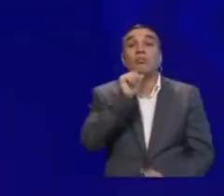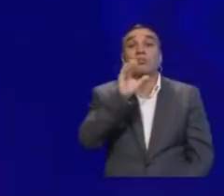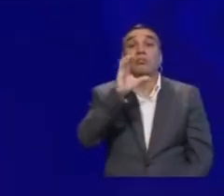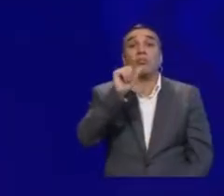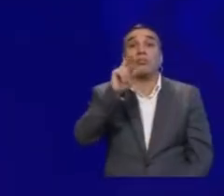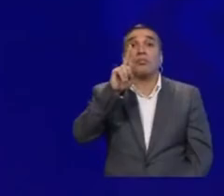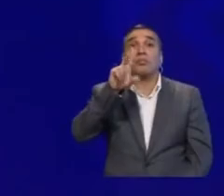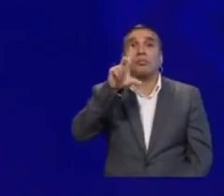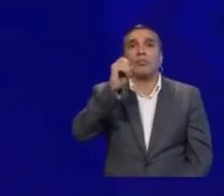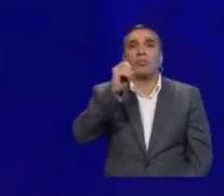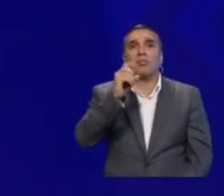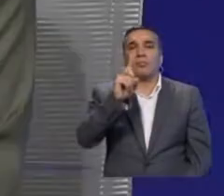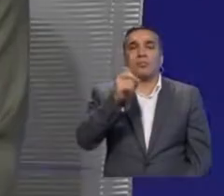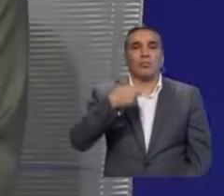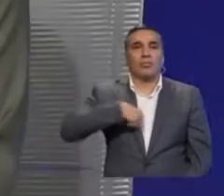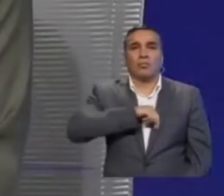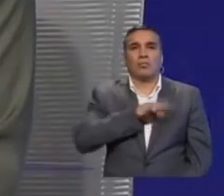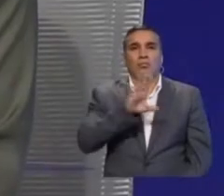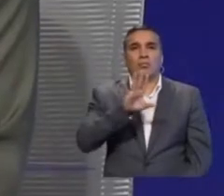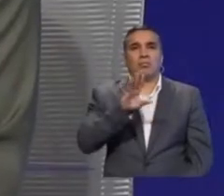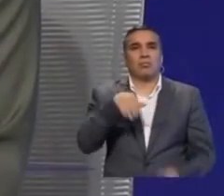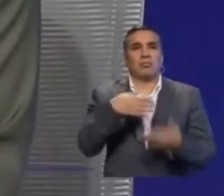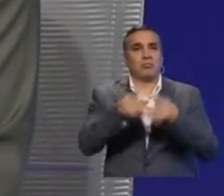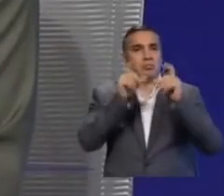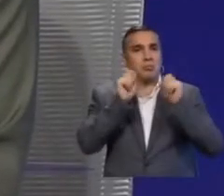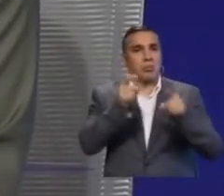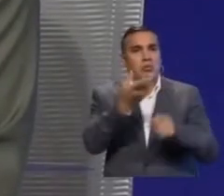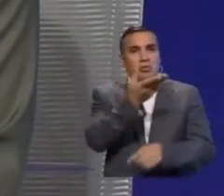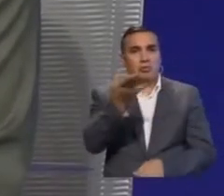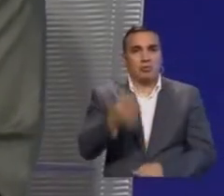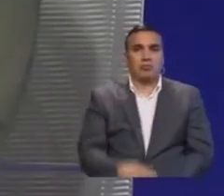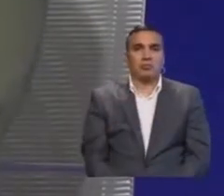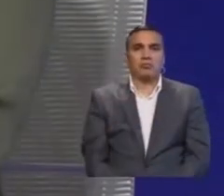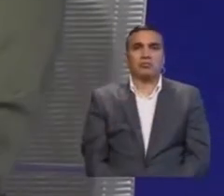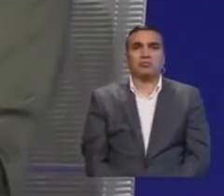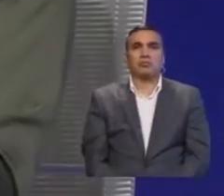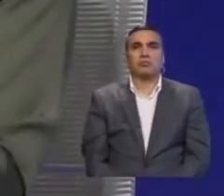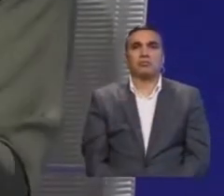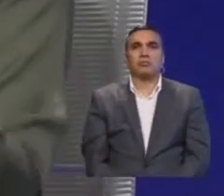Añay. Vamos a ubicar su pregunta.